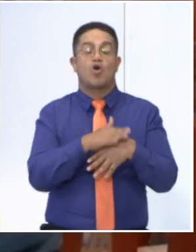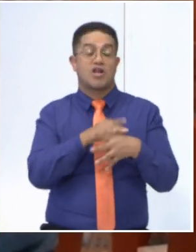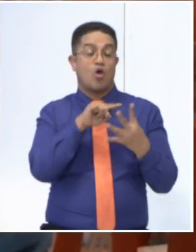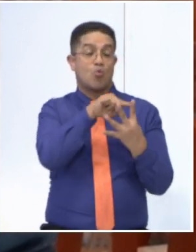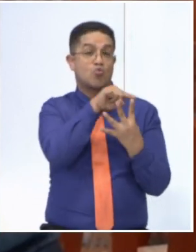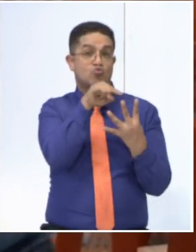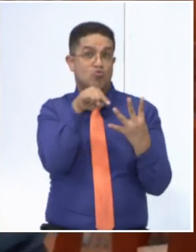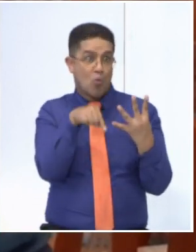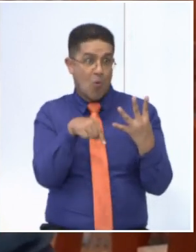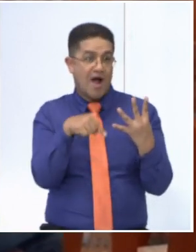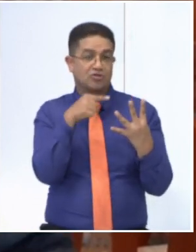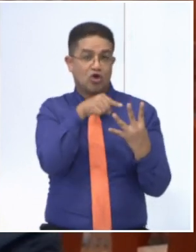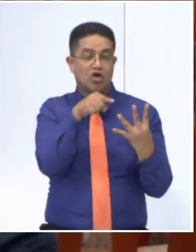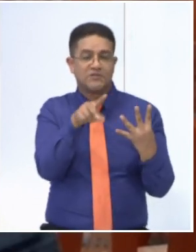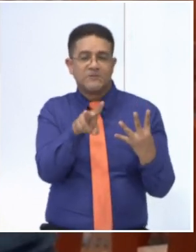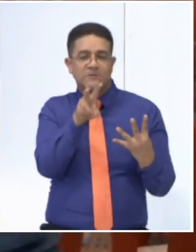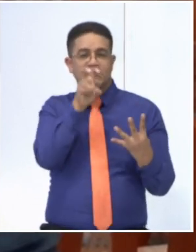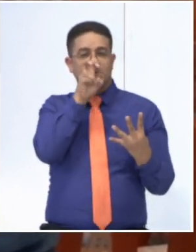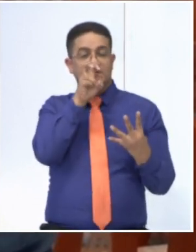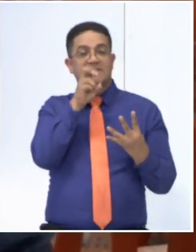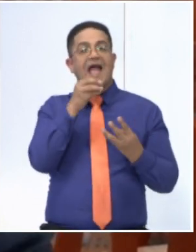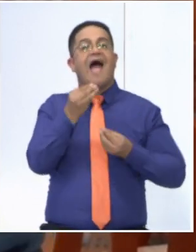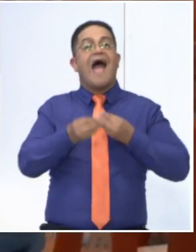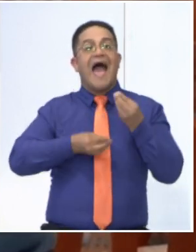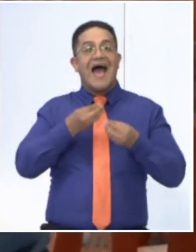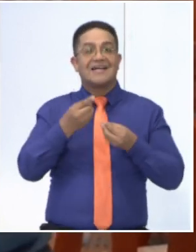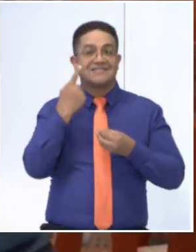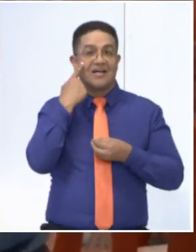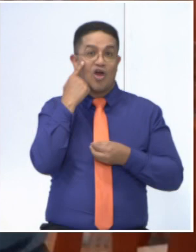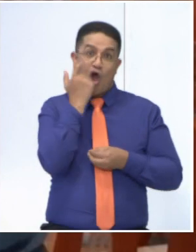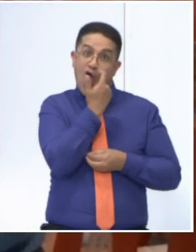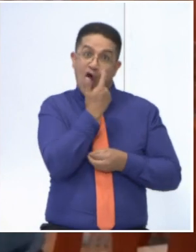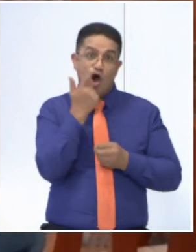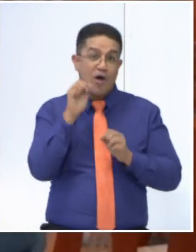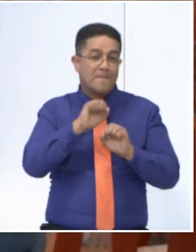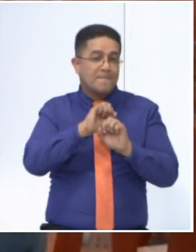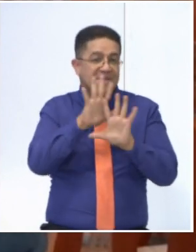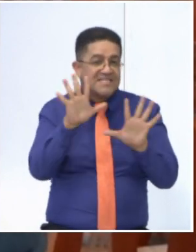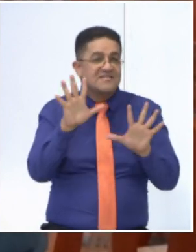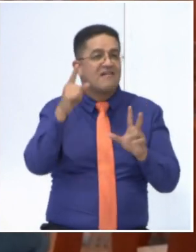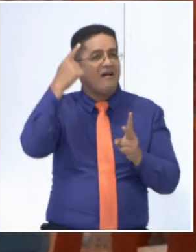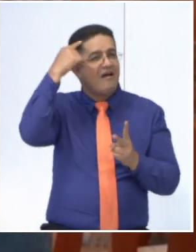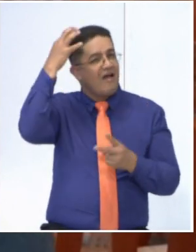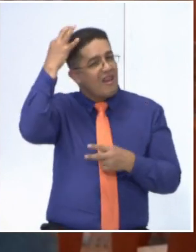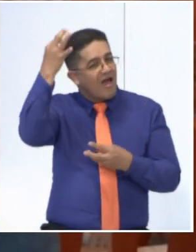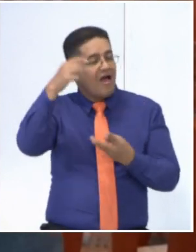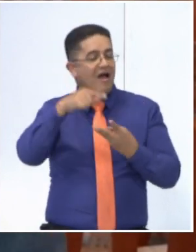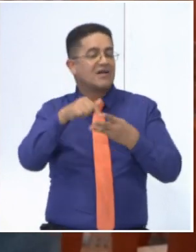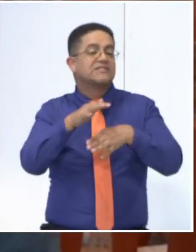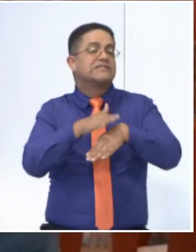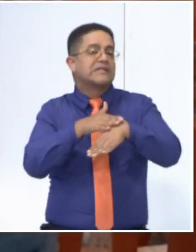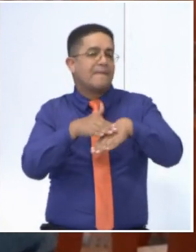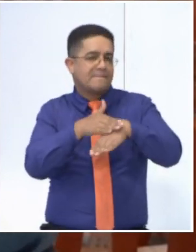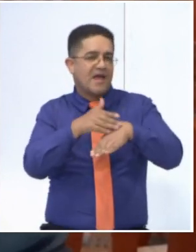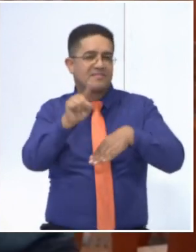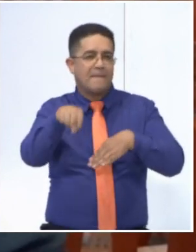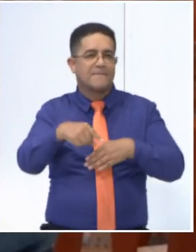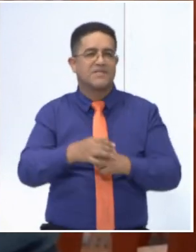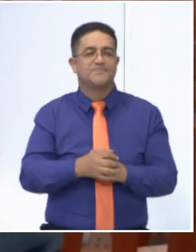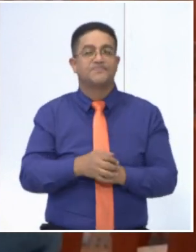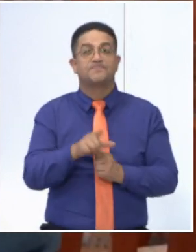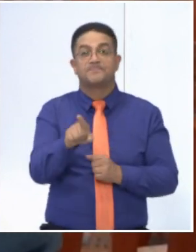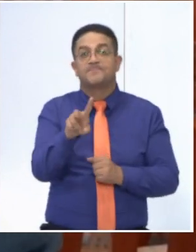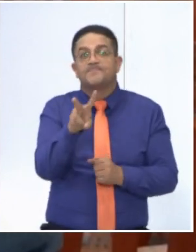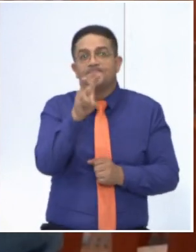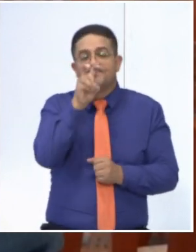se encargan de aportar o de disminuir el brillo en nuestro cabello, en nuestra piel y en nuestros ojos. Si